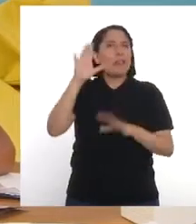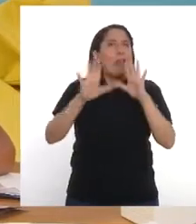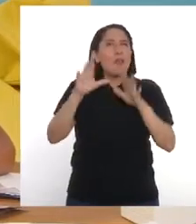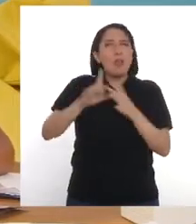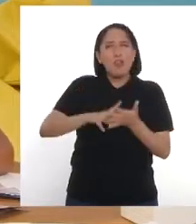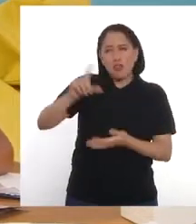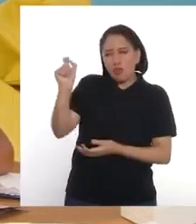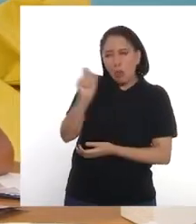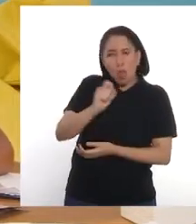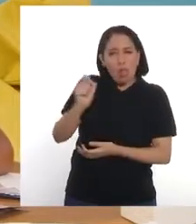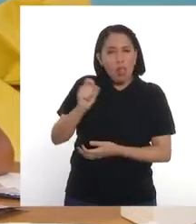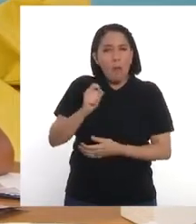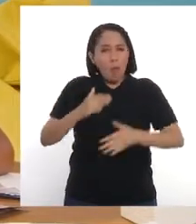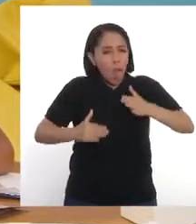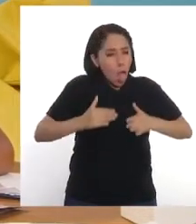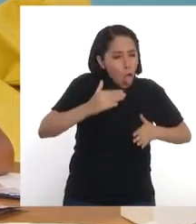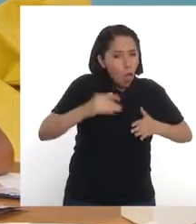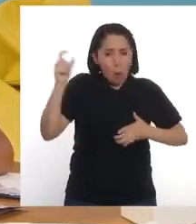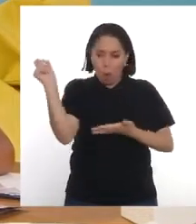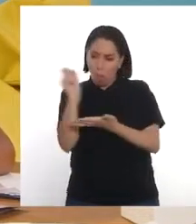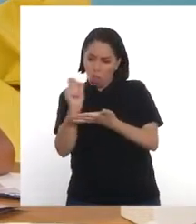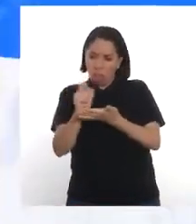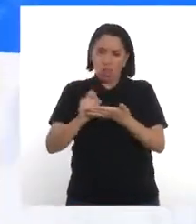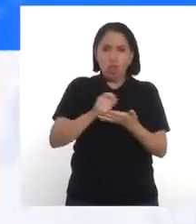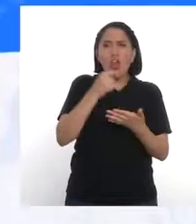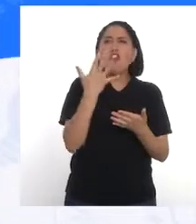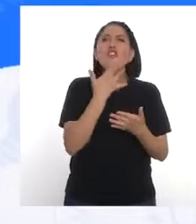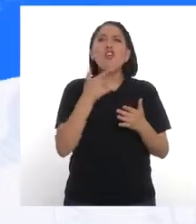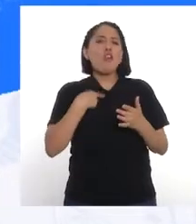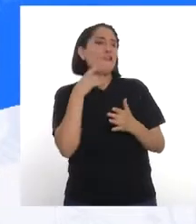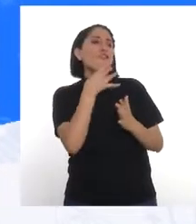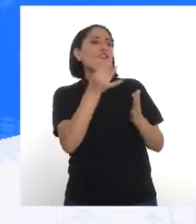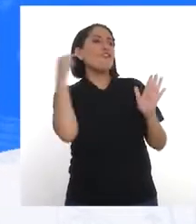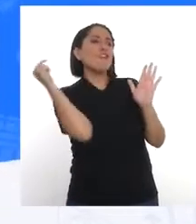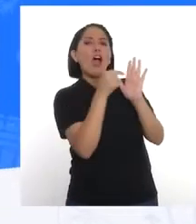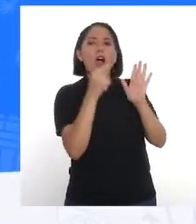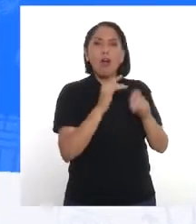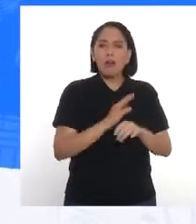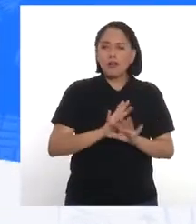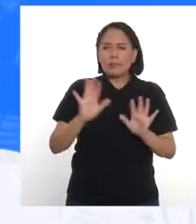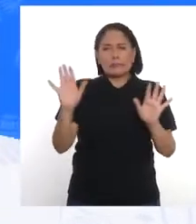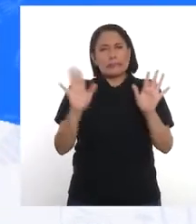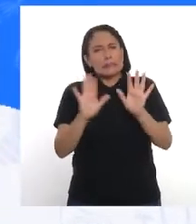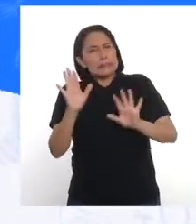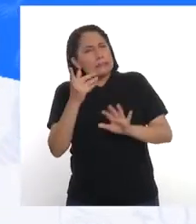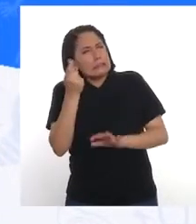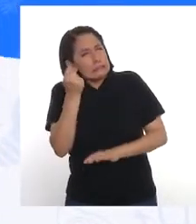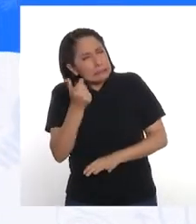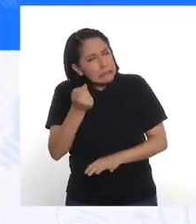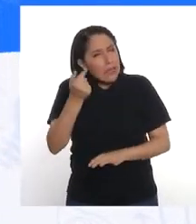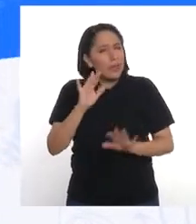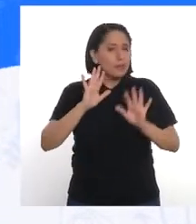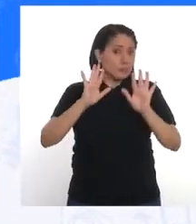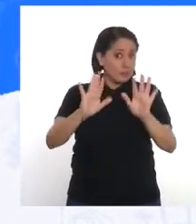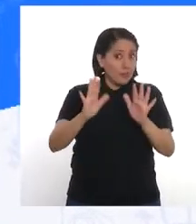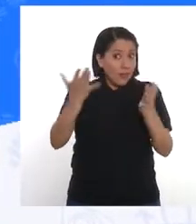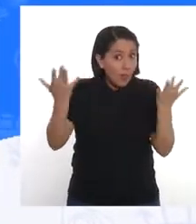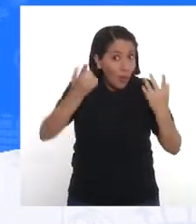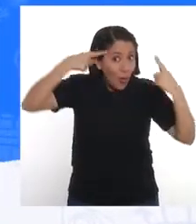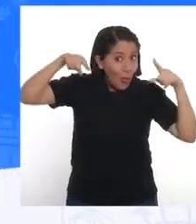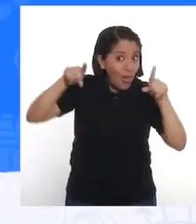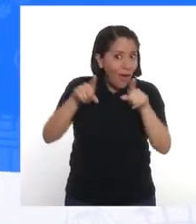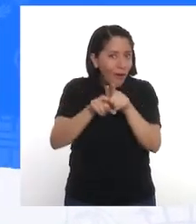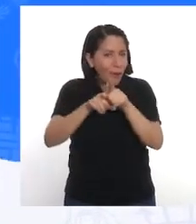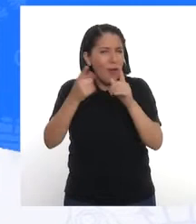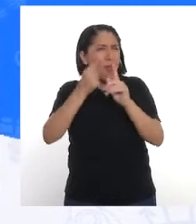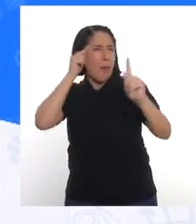es un lápiz robot que pinta todo de color que uno quiere. No exactamente, pero algo cerca. Entonces, ¿qué les